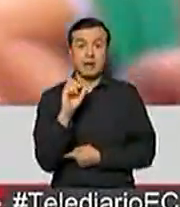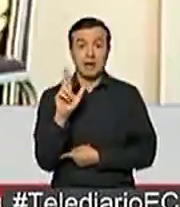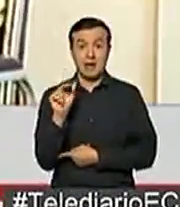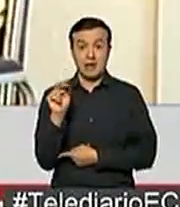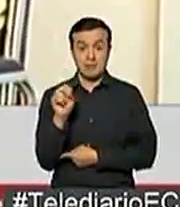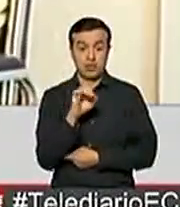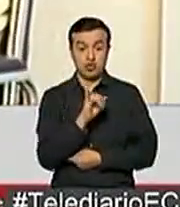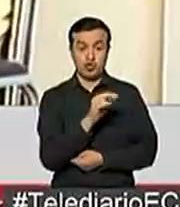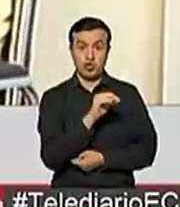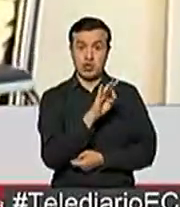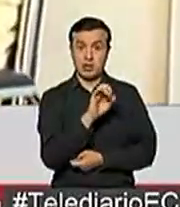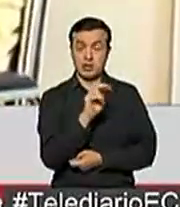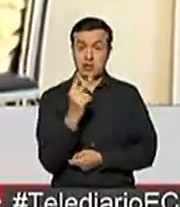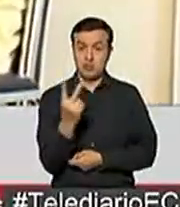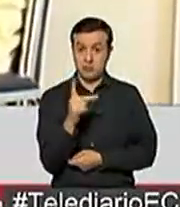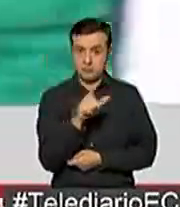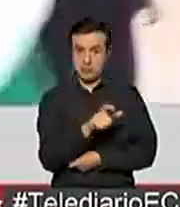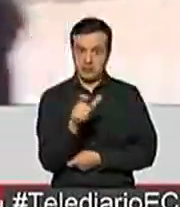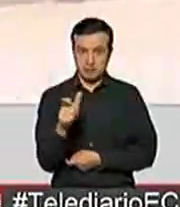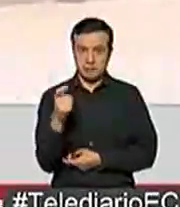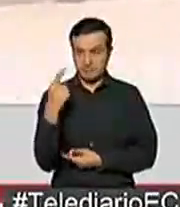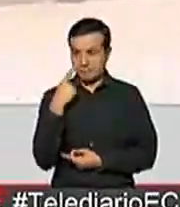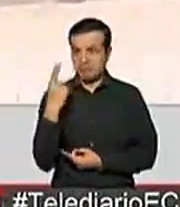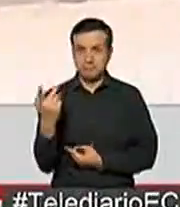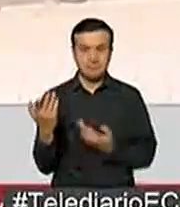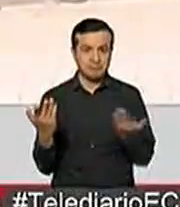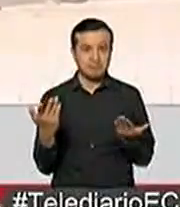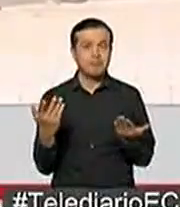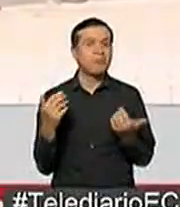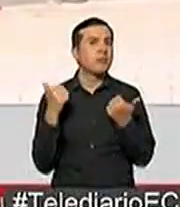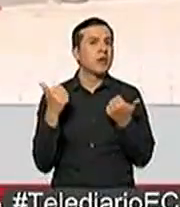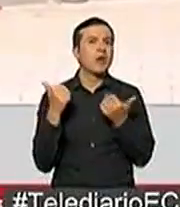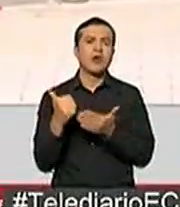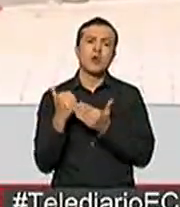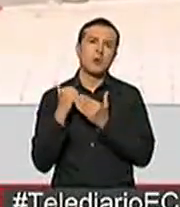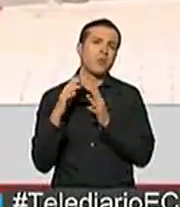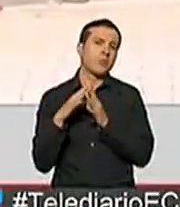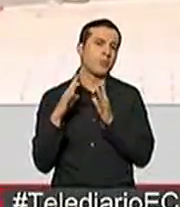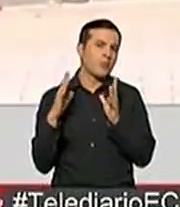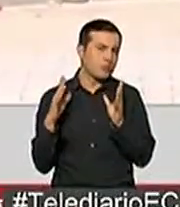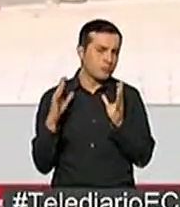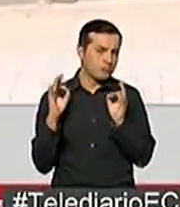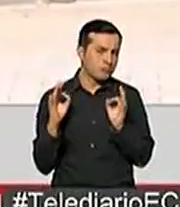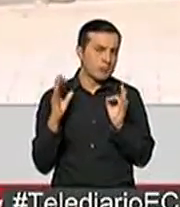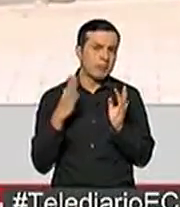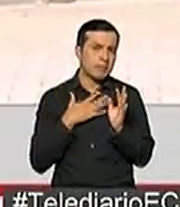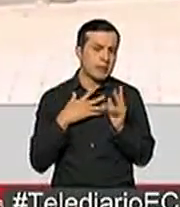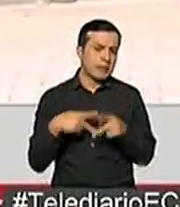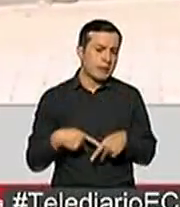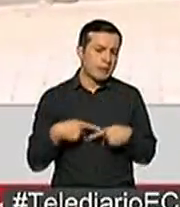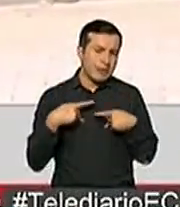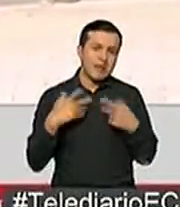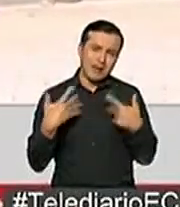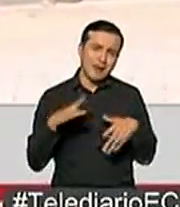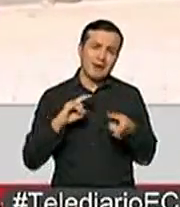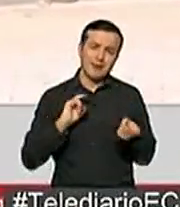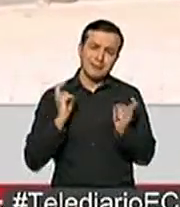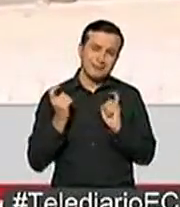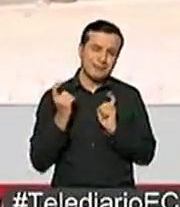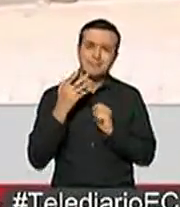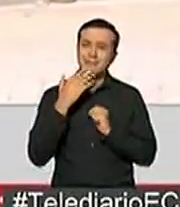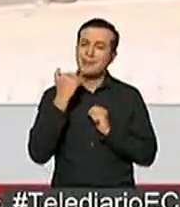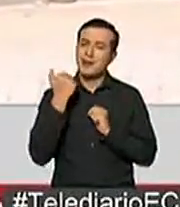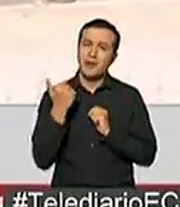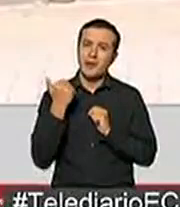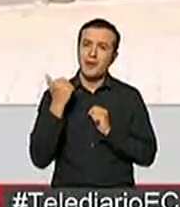ruiz son dos de los beneficiarios y muy beneficioso porque mi vida ha cambiado mejores